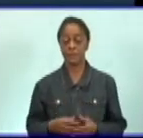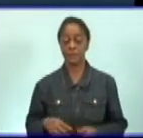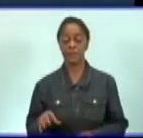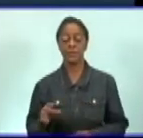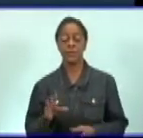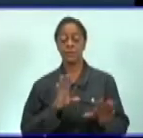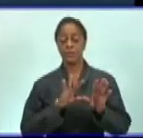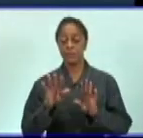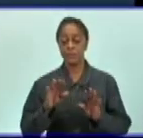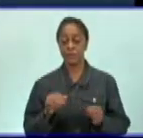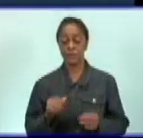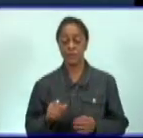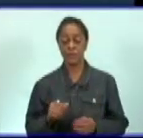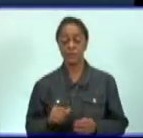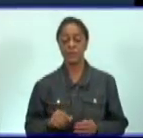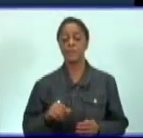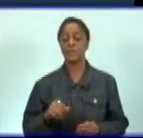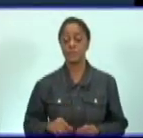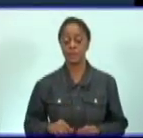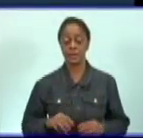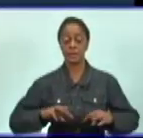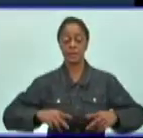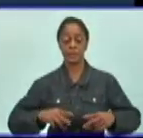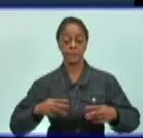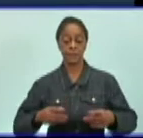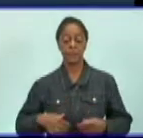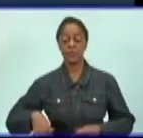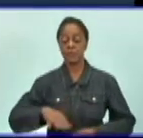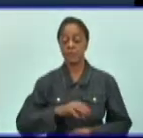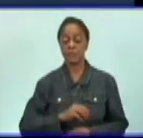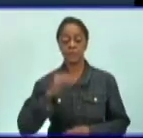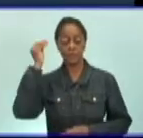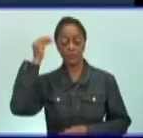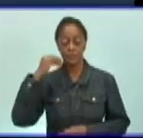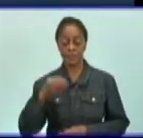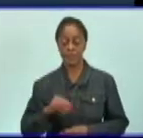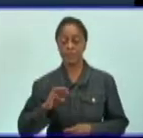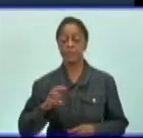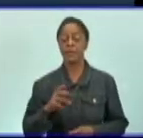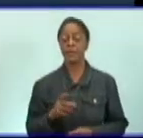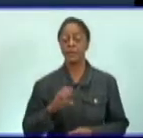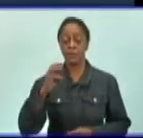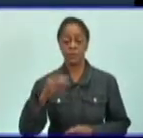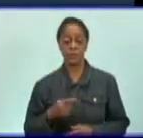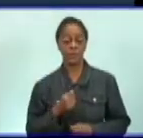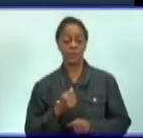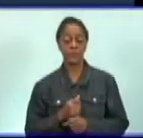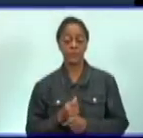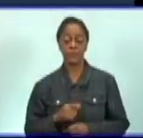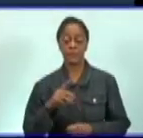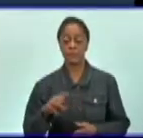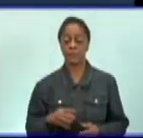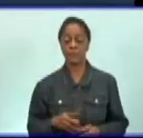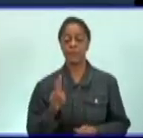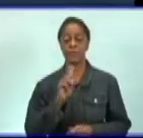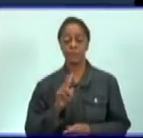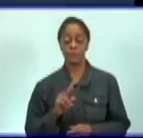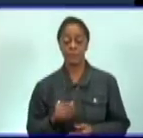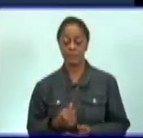tablas se enfatizó que todos debemos conocer que es cuando estamos trabajando además con